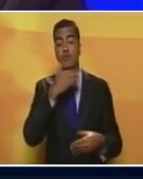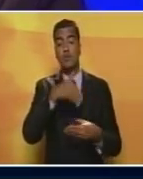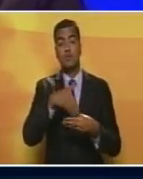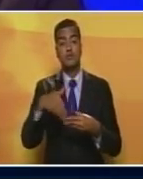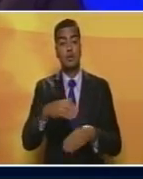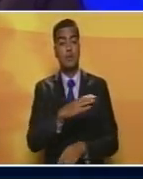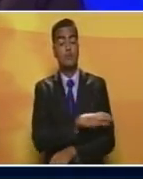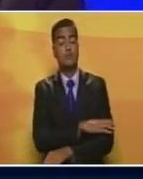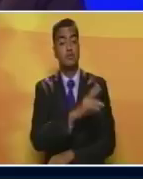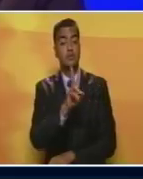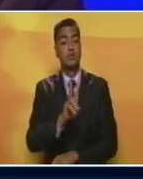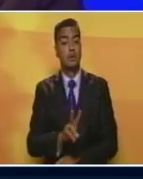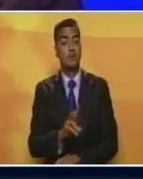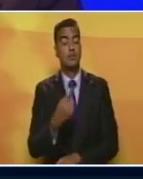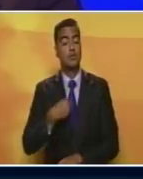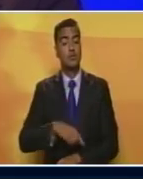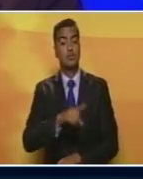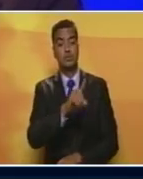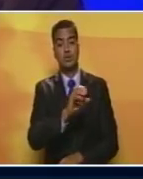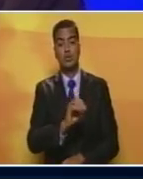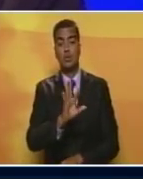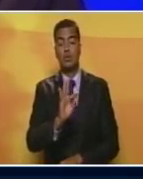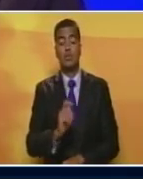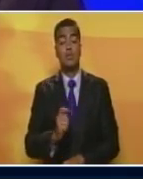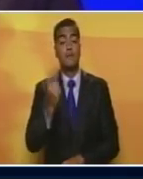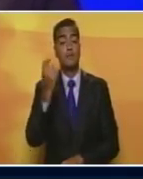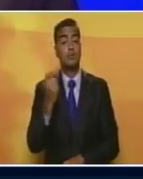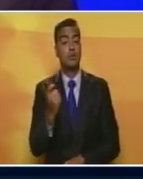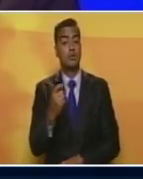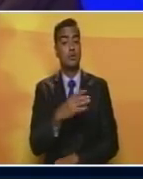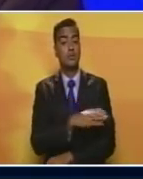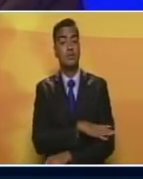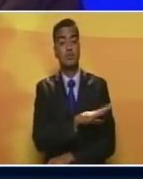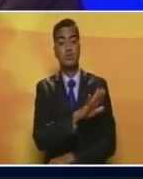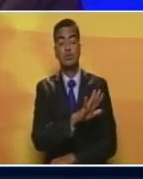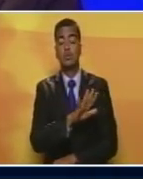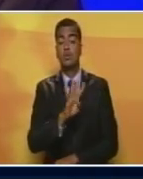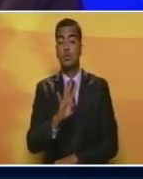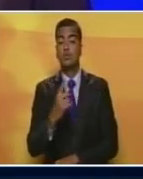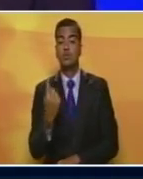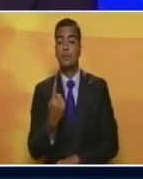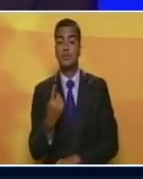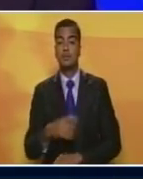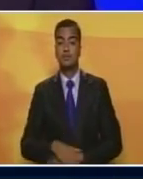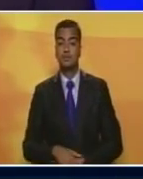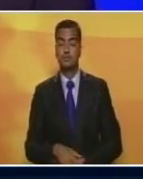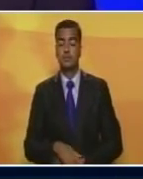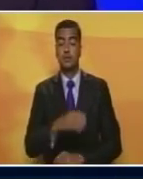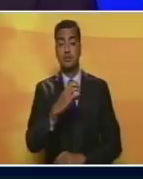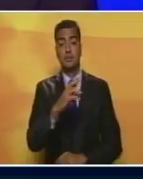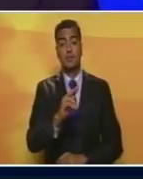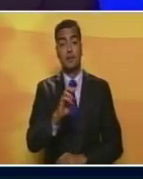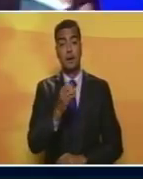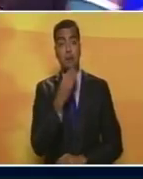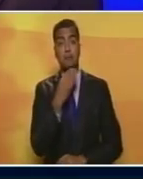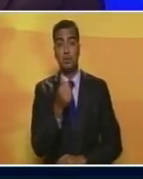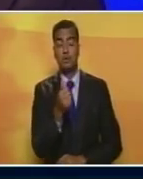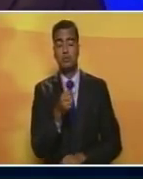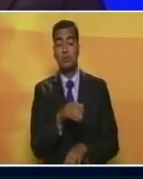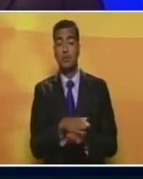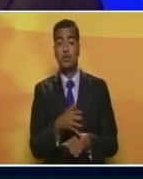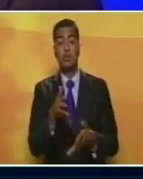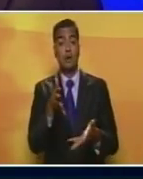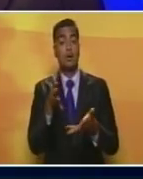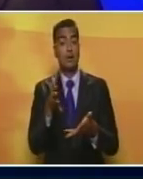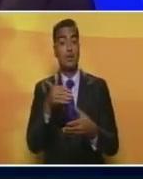sin importar a quienes favorecen los resultados. El 6 de diciembre del 2015, ese mismo CNE validó